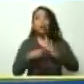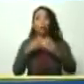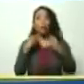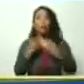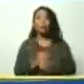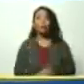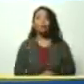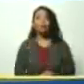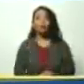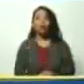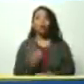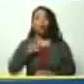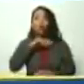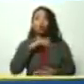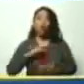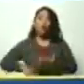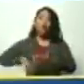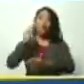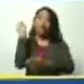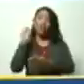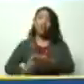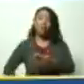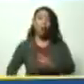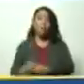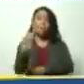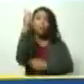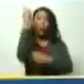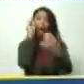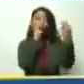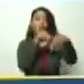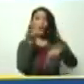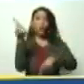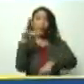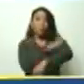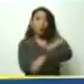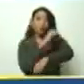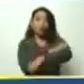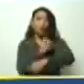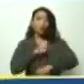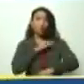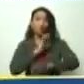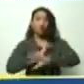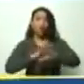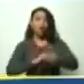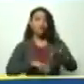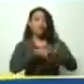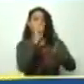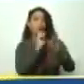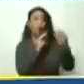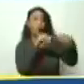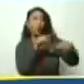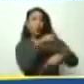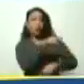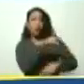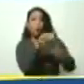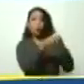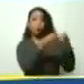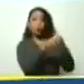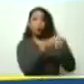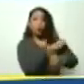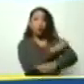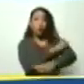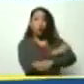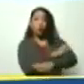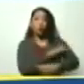hemos firmado un primer acuerdo con esta oposición ese acuerdo se negoció